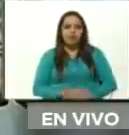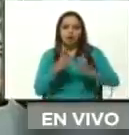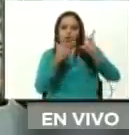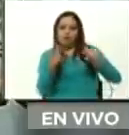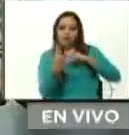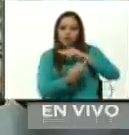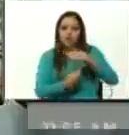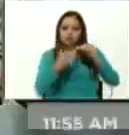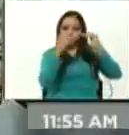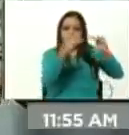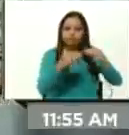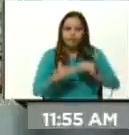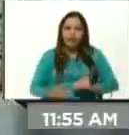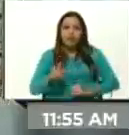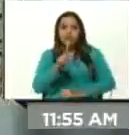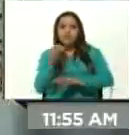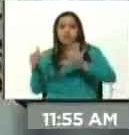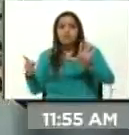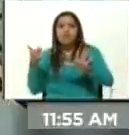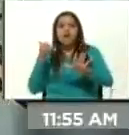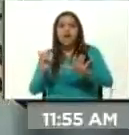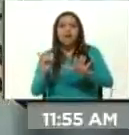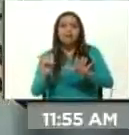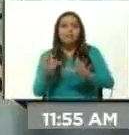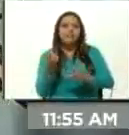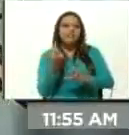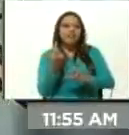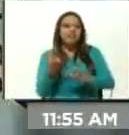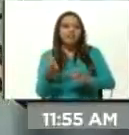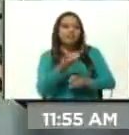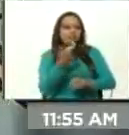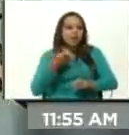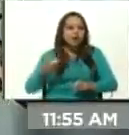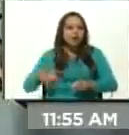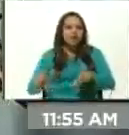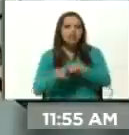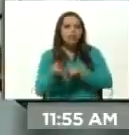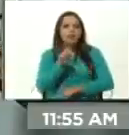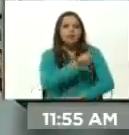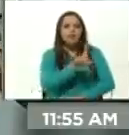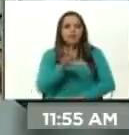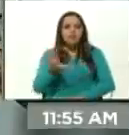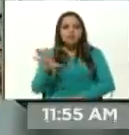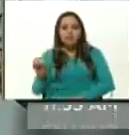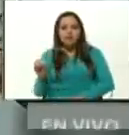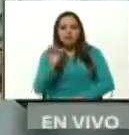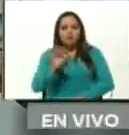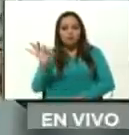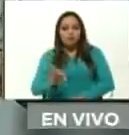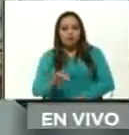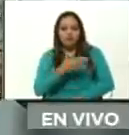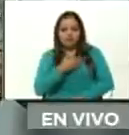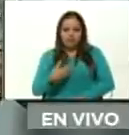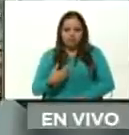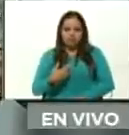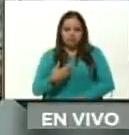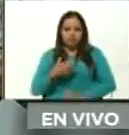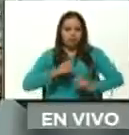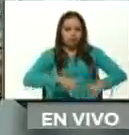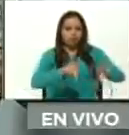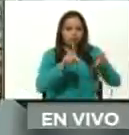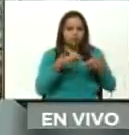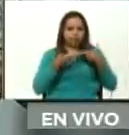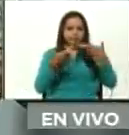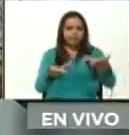mencionando, 16 casos quedan aún por determinar, un 10%. Quiero aprovechar inclusive esta